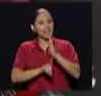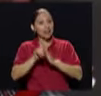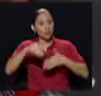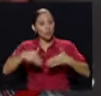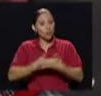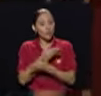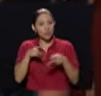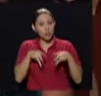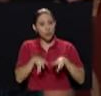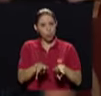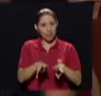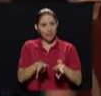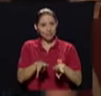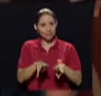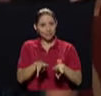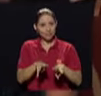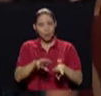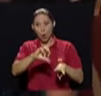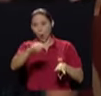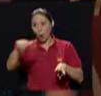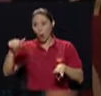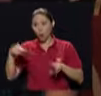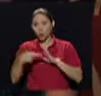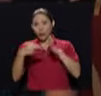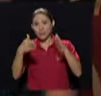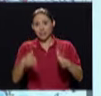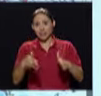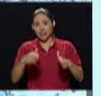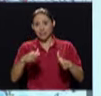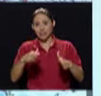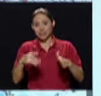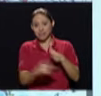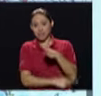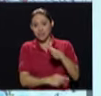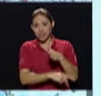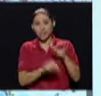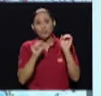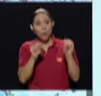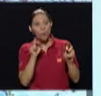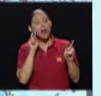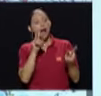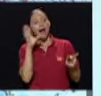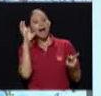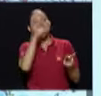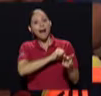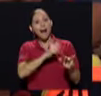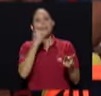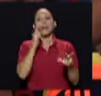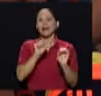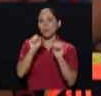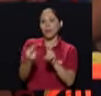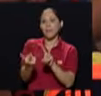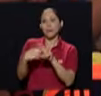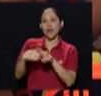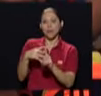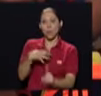metodologías que pueden ser conocidas por otros representantes de otros países y ser incorporadas en sus propios países